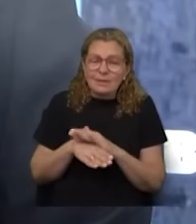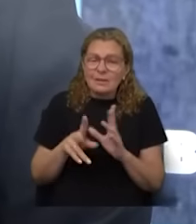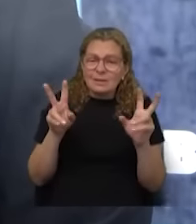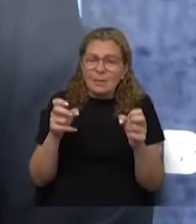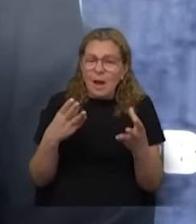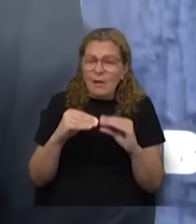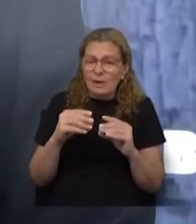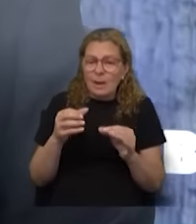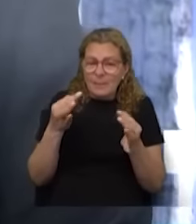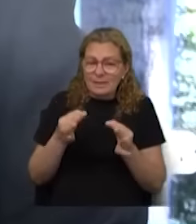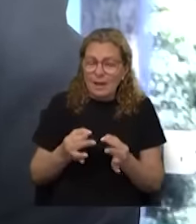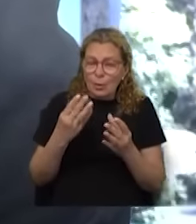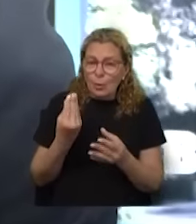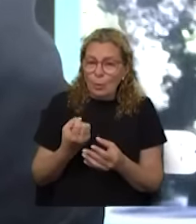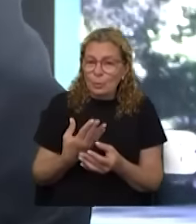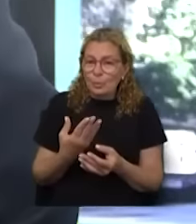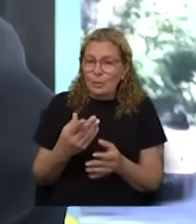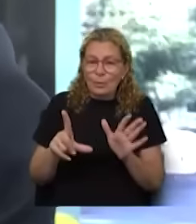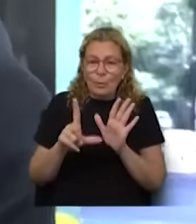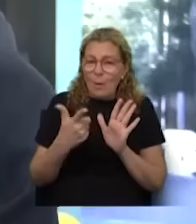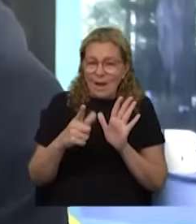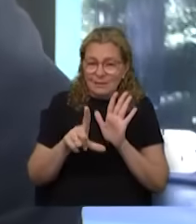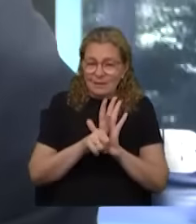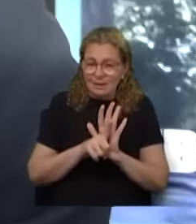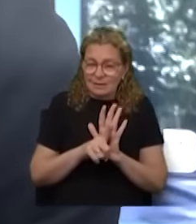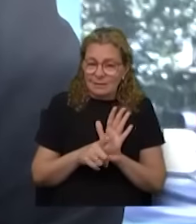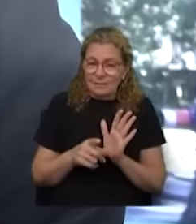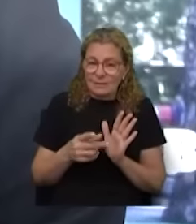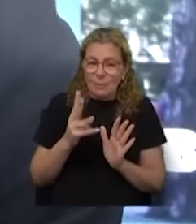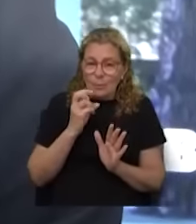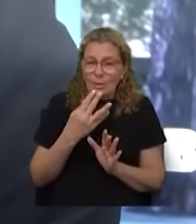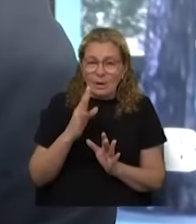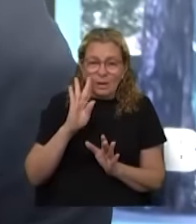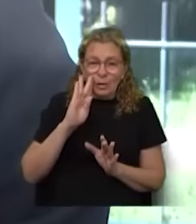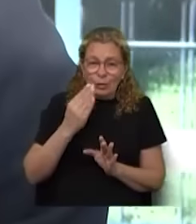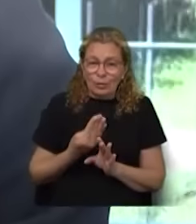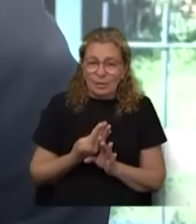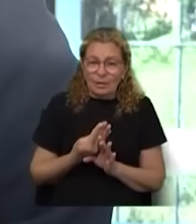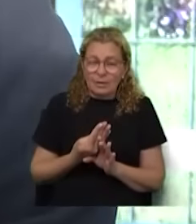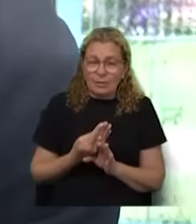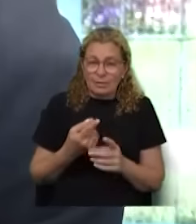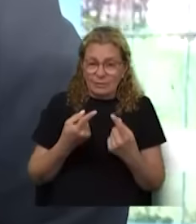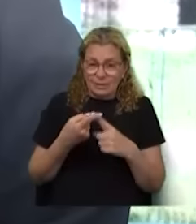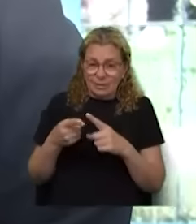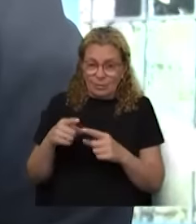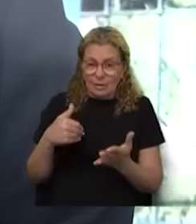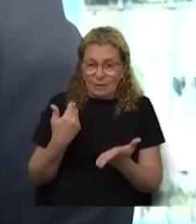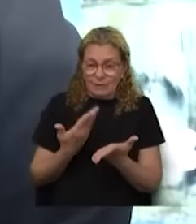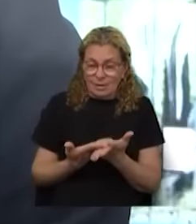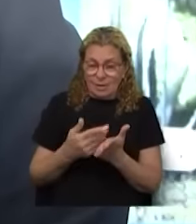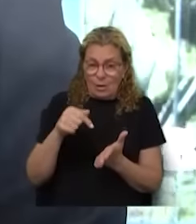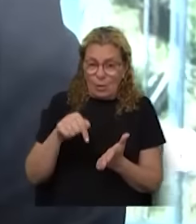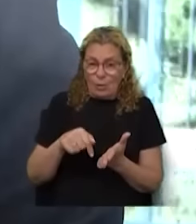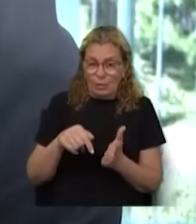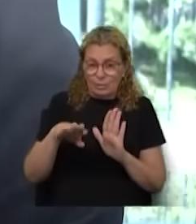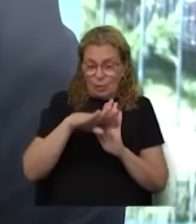tema especialmente justamente porque no tiene una legislación Bueno hay que reconocer que con los elementos que brinda hoy